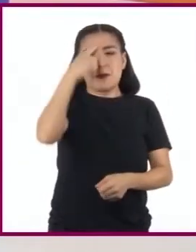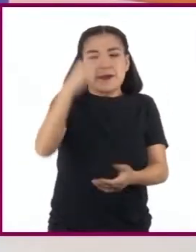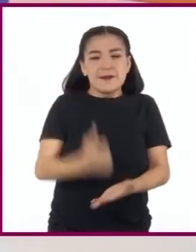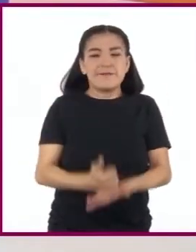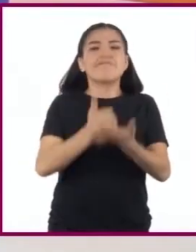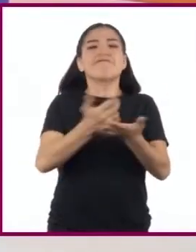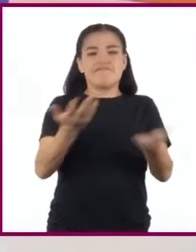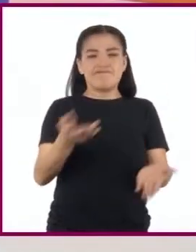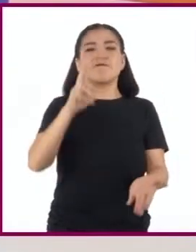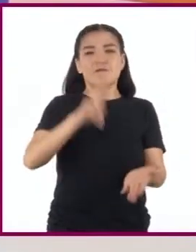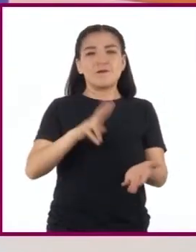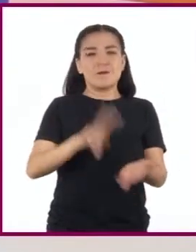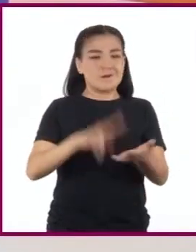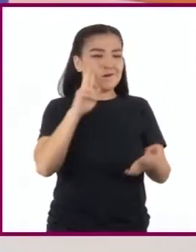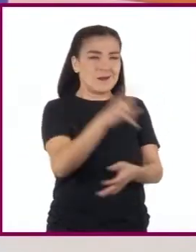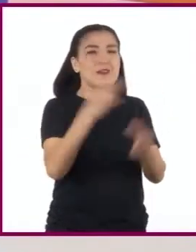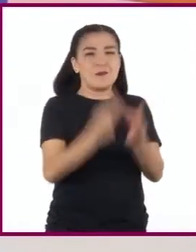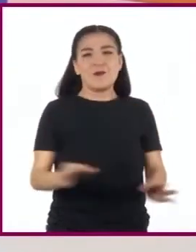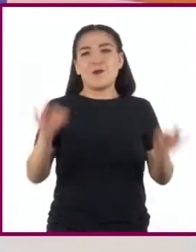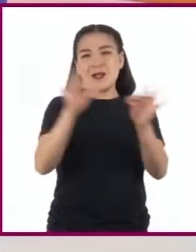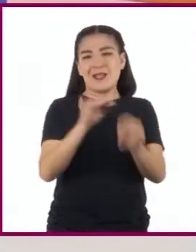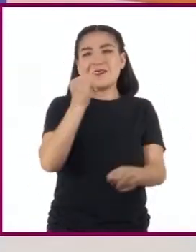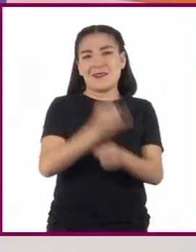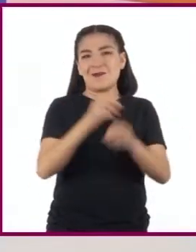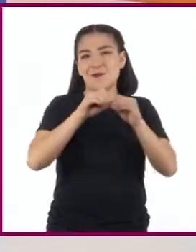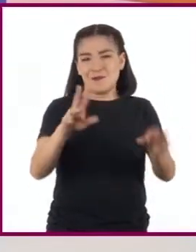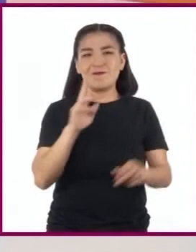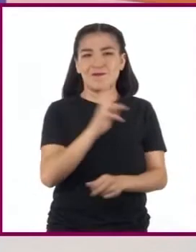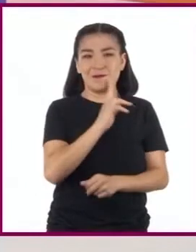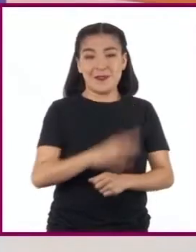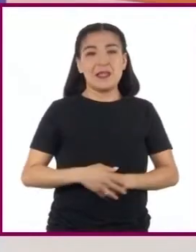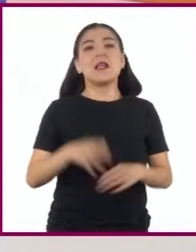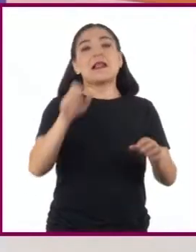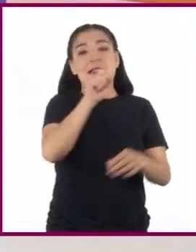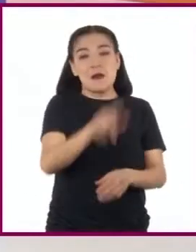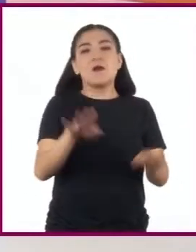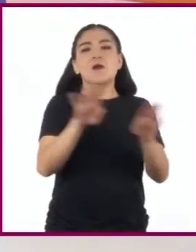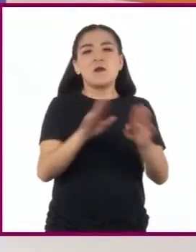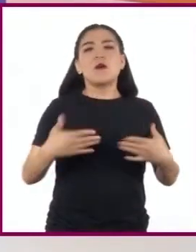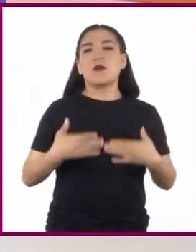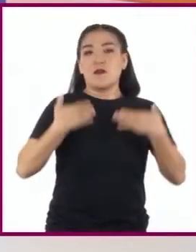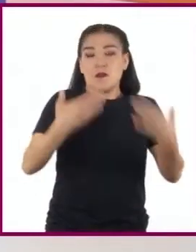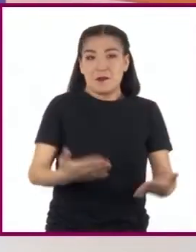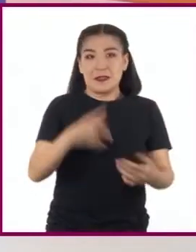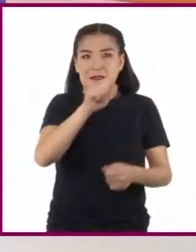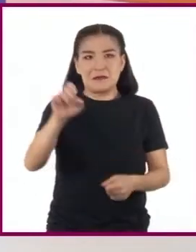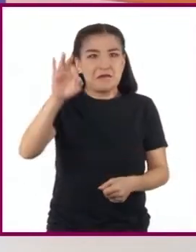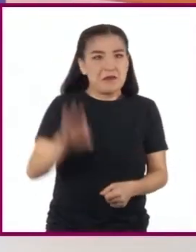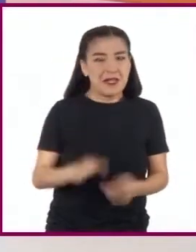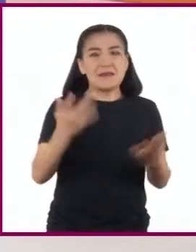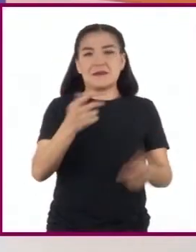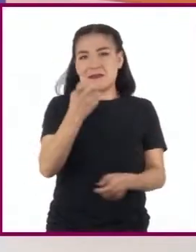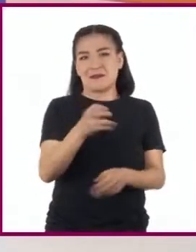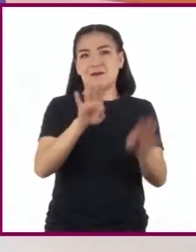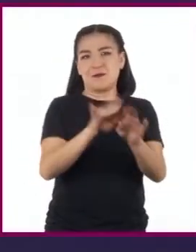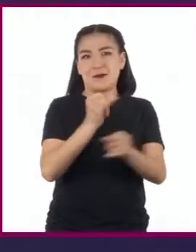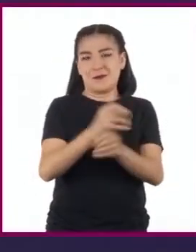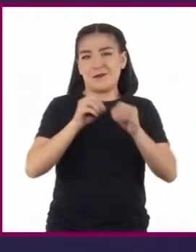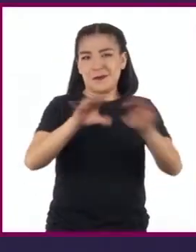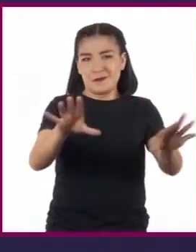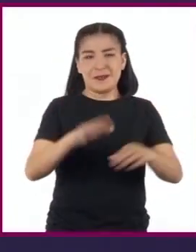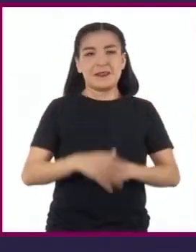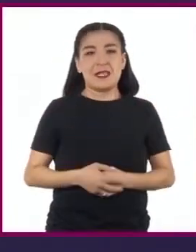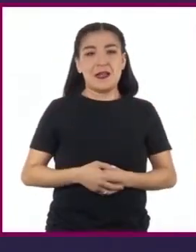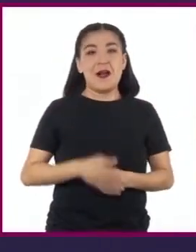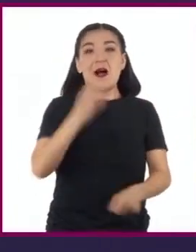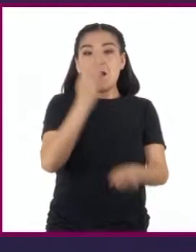valorar la calidad de la nota informativa y, por ende, establecer qué tan confiable es como medio de información.